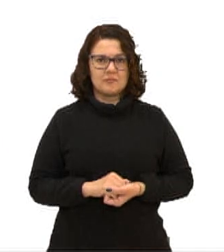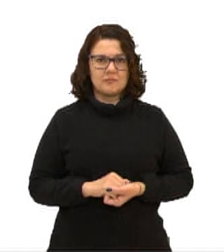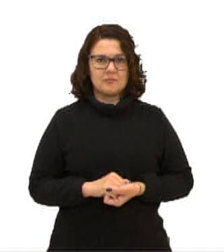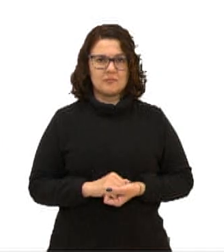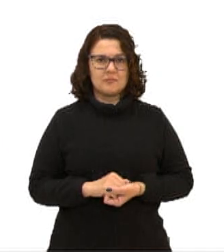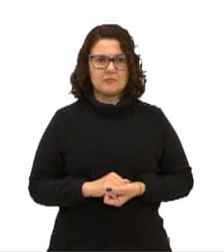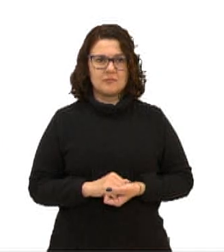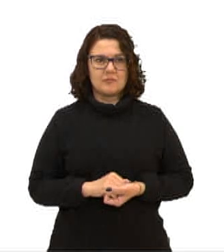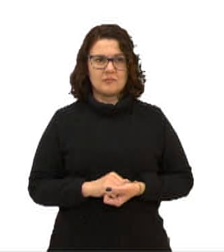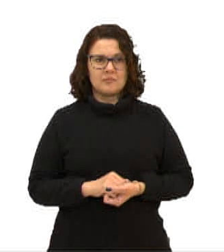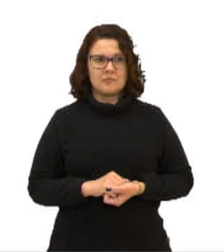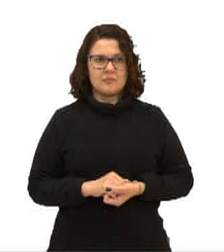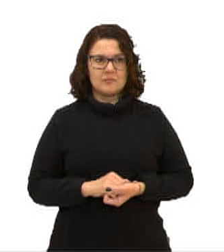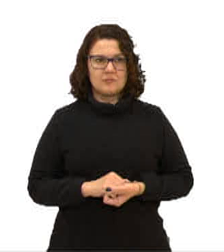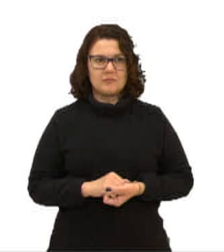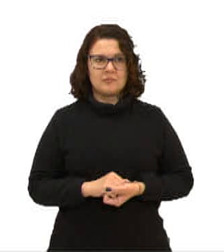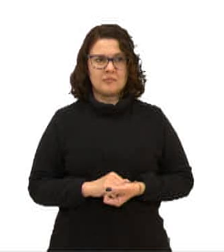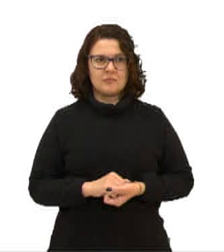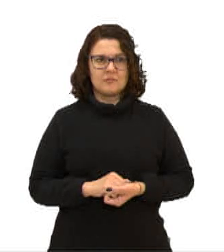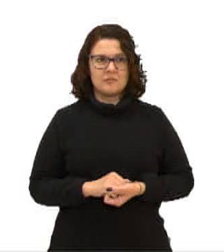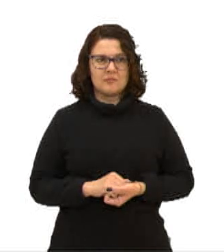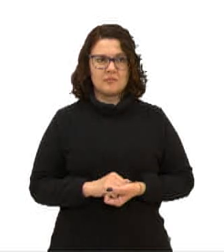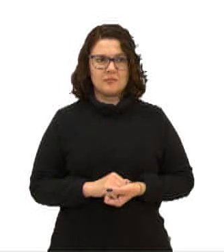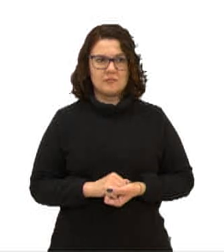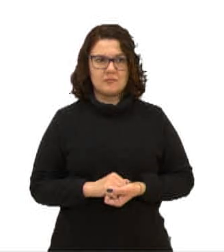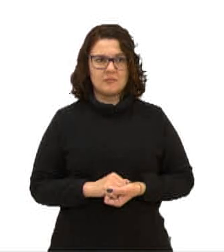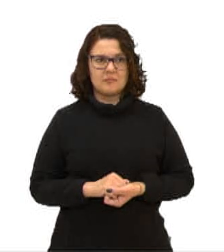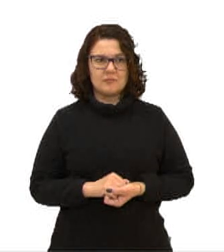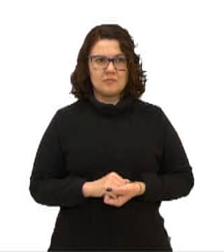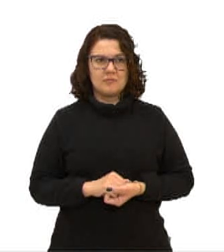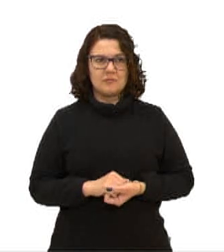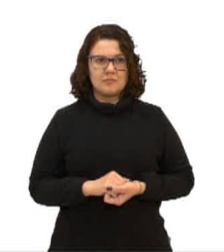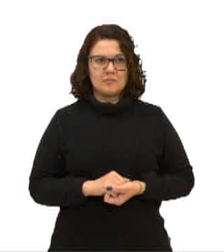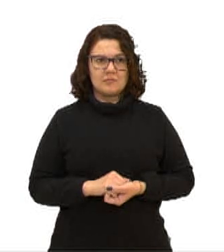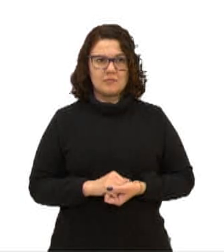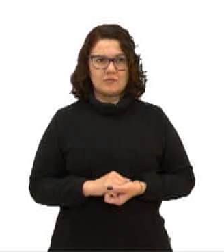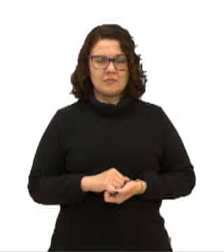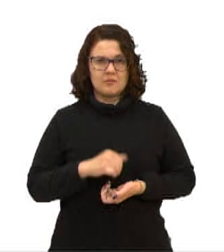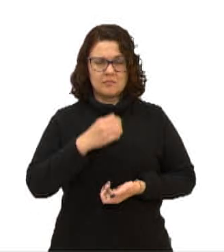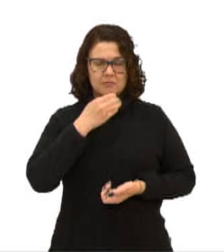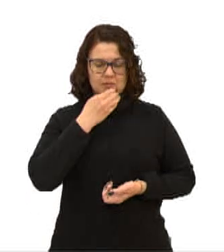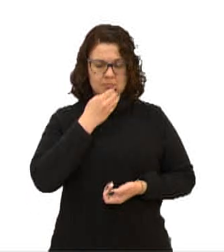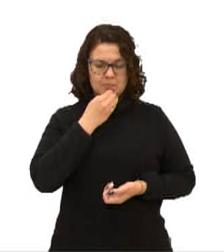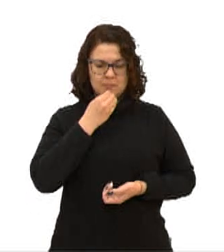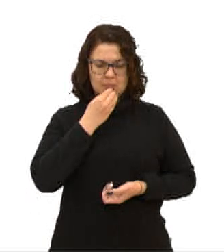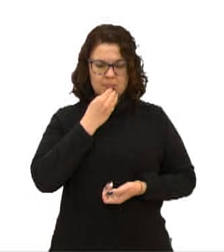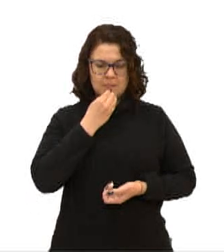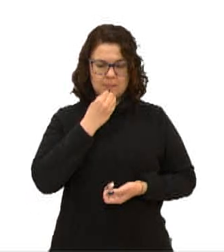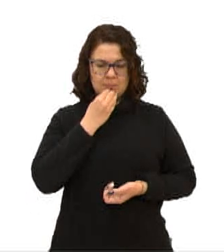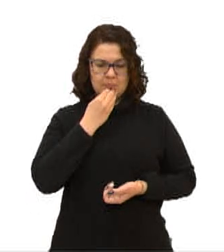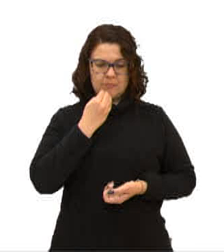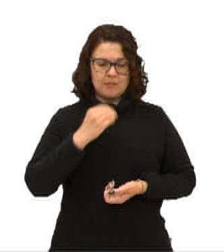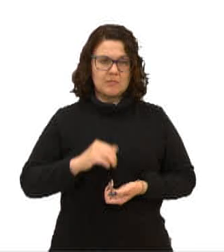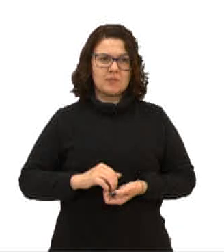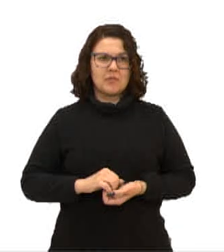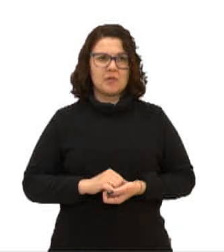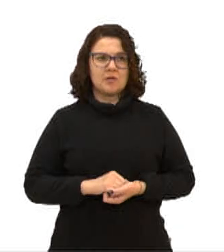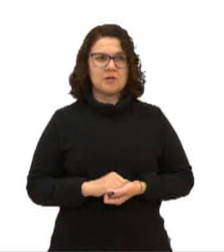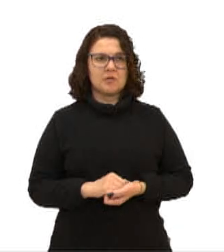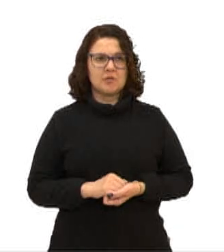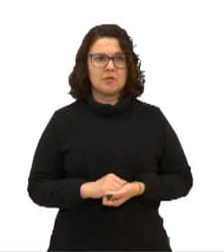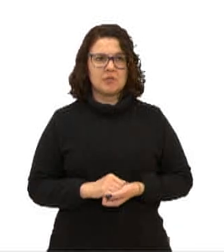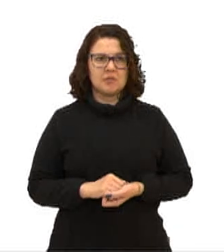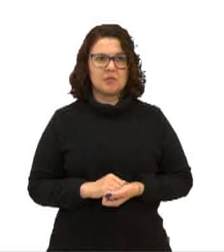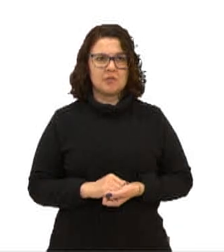bus. ¡Pare! ¡Por favor, pare! ¡Raza maldita!, grita ella, en el justo momento en que el